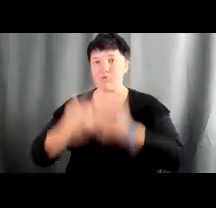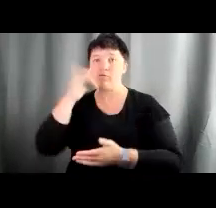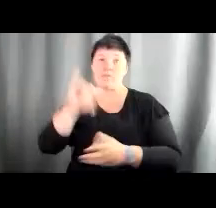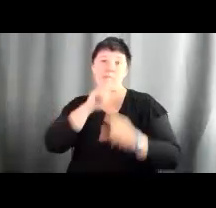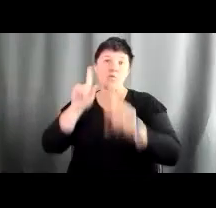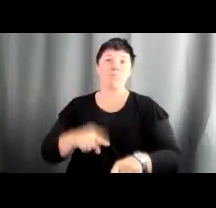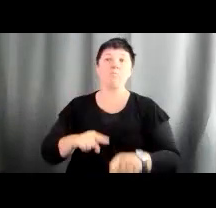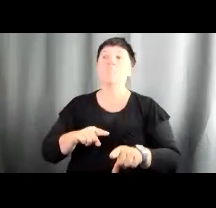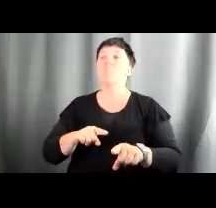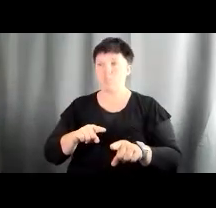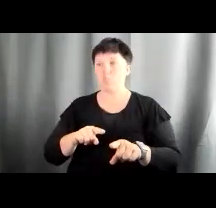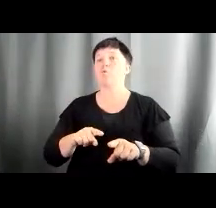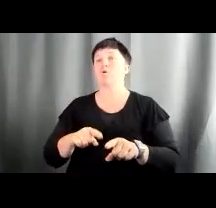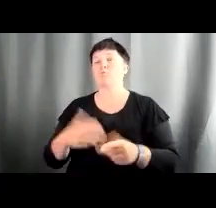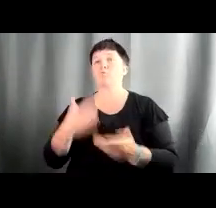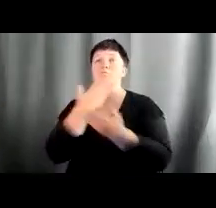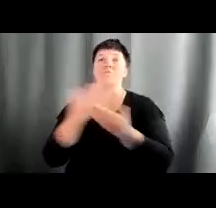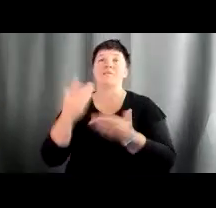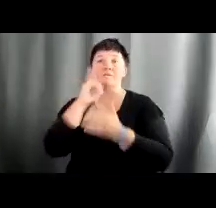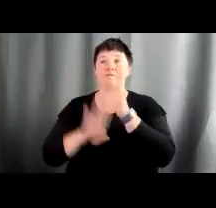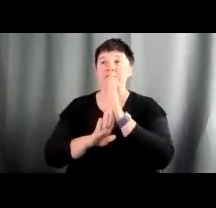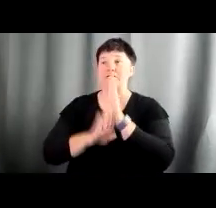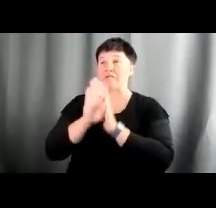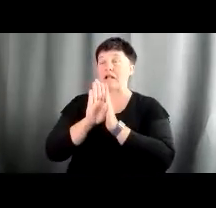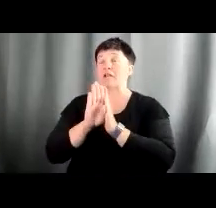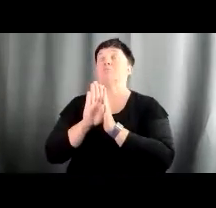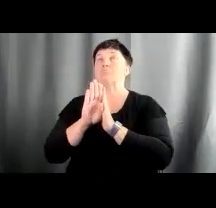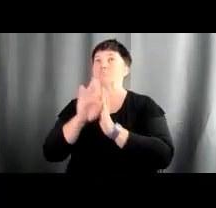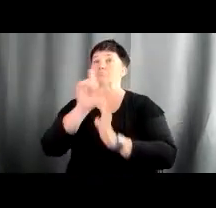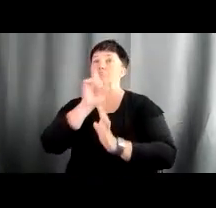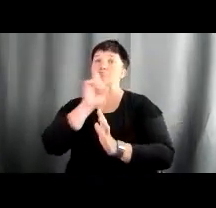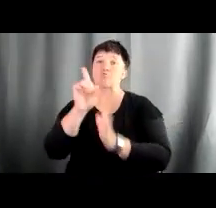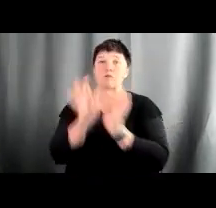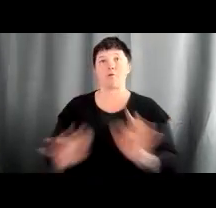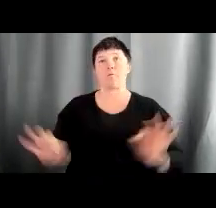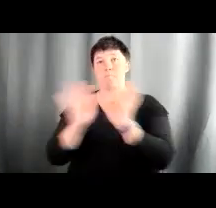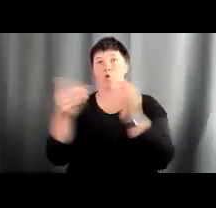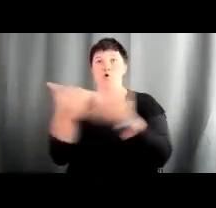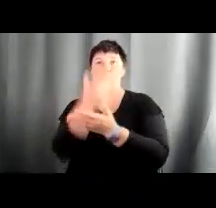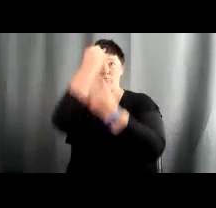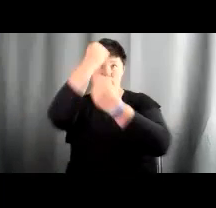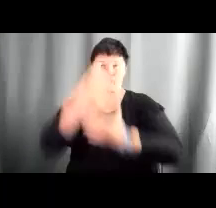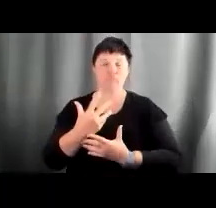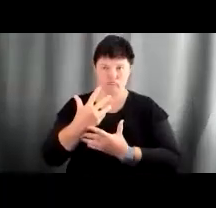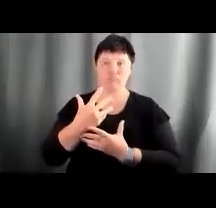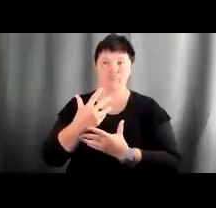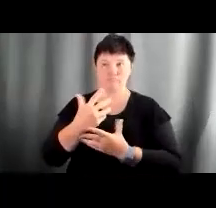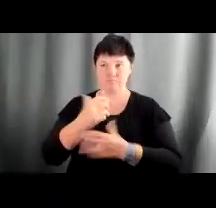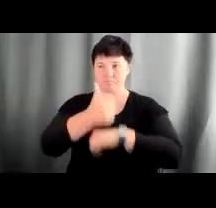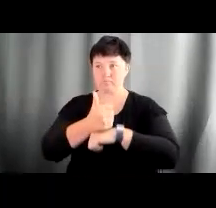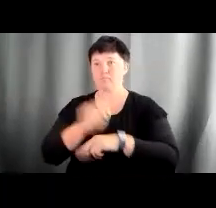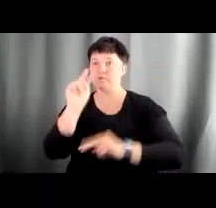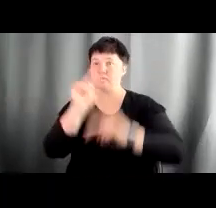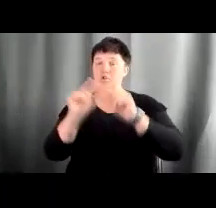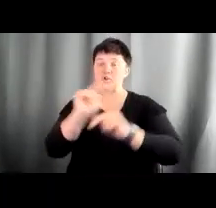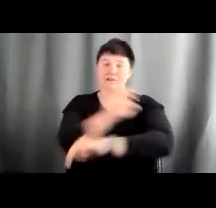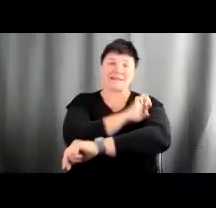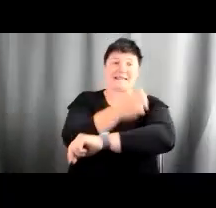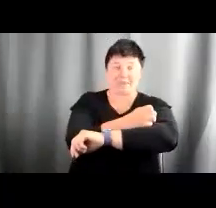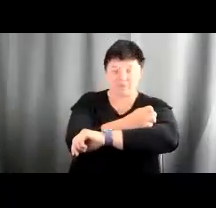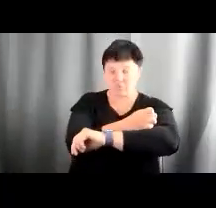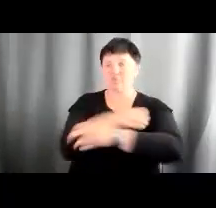Creemos que hemos desarrollado un nuevo conjunto de datos, realmente importante para analizar las vulnerabilidades energéticas de la